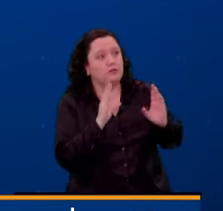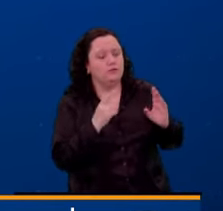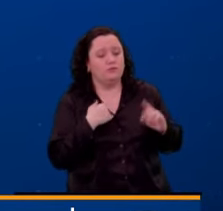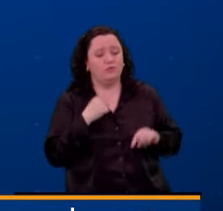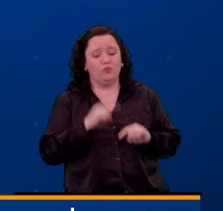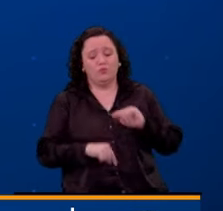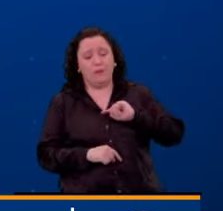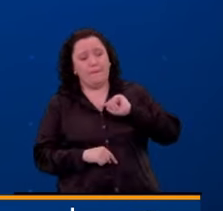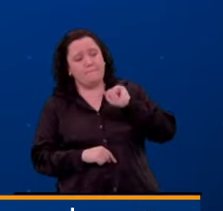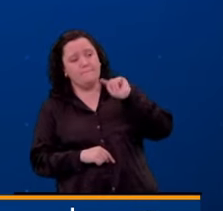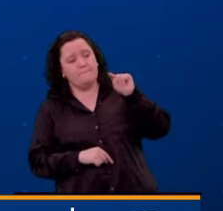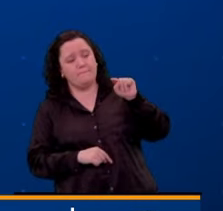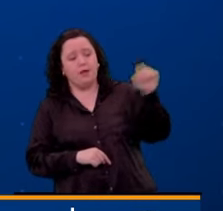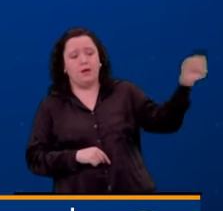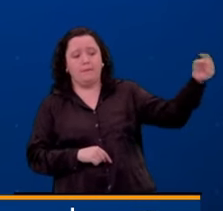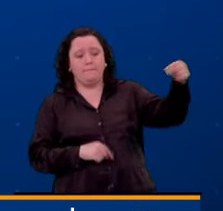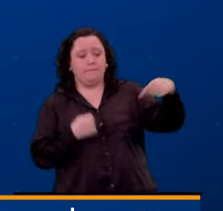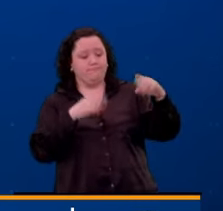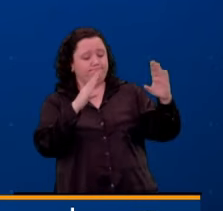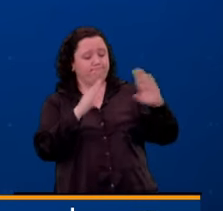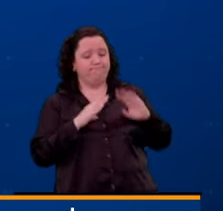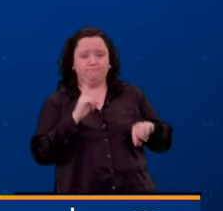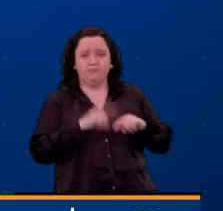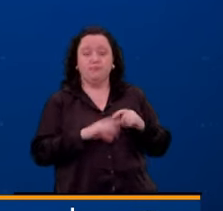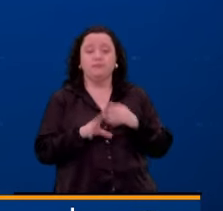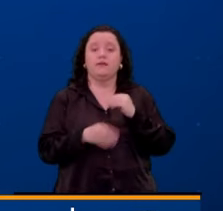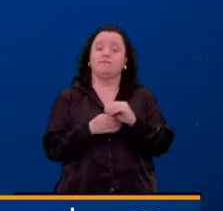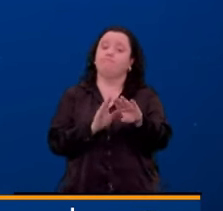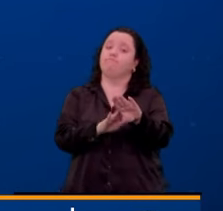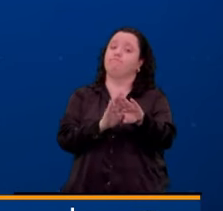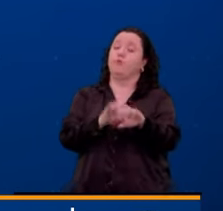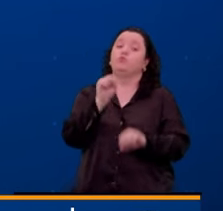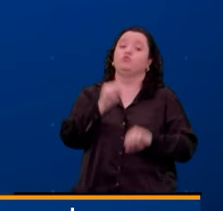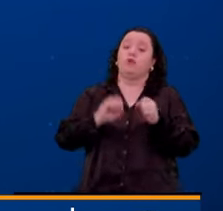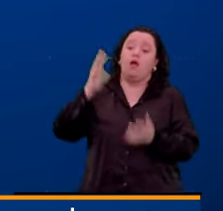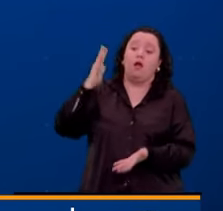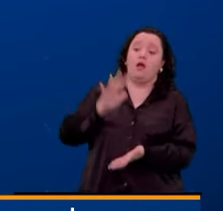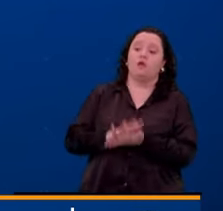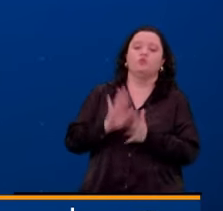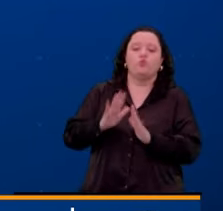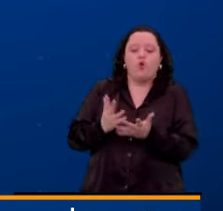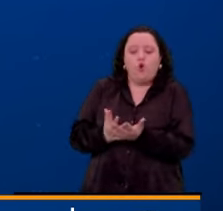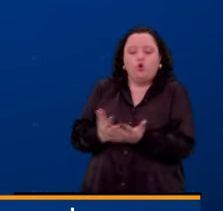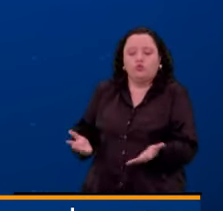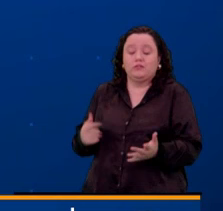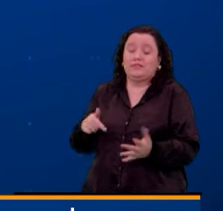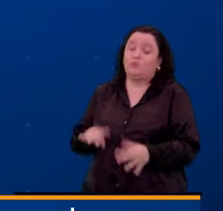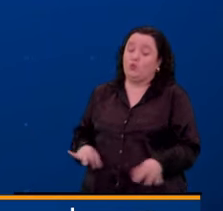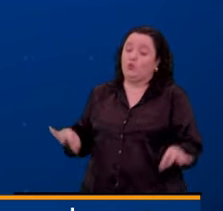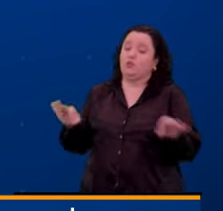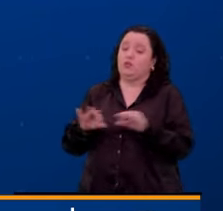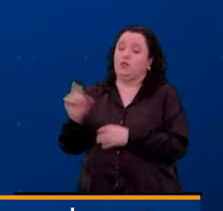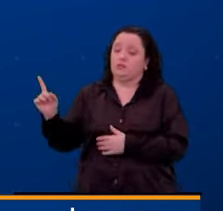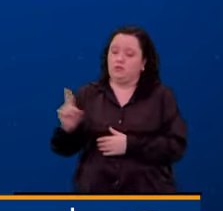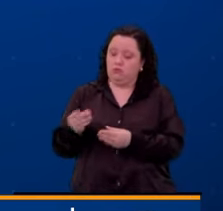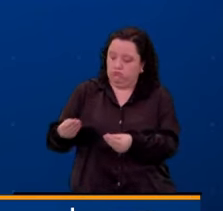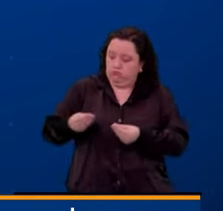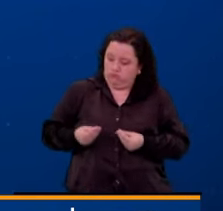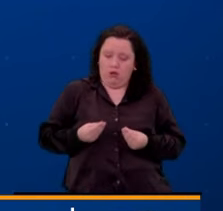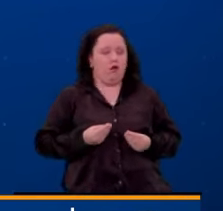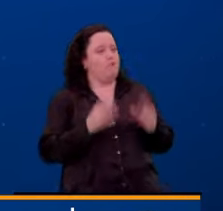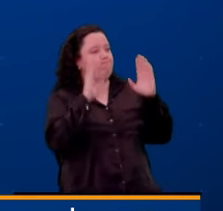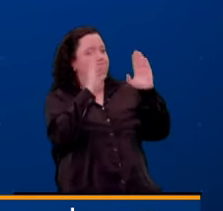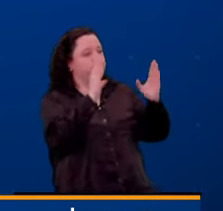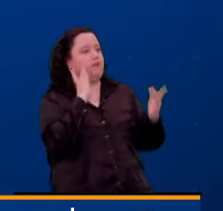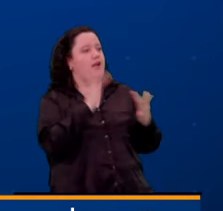asistenciales. Asimismo, alerto sobre los posibles desabastecimientos de insumos indispensables para la atención de continuar